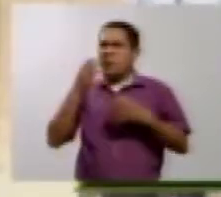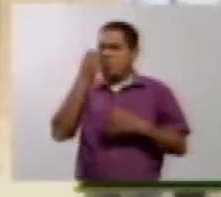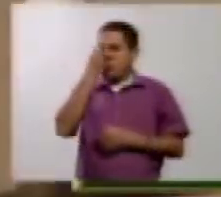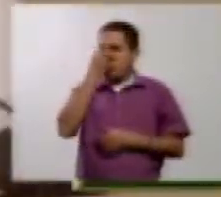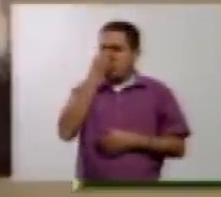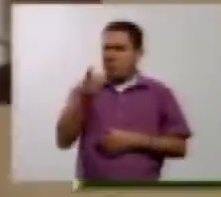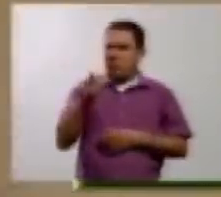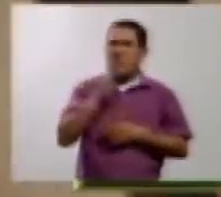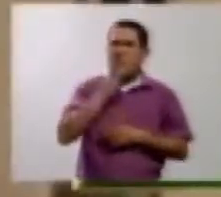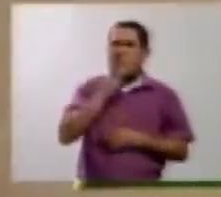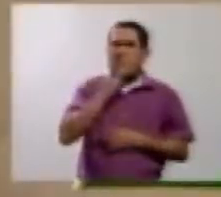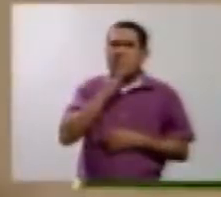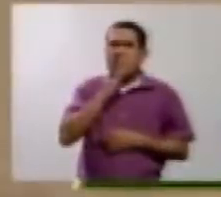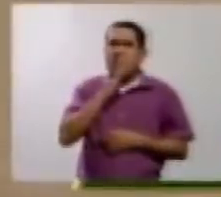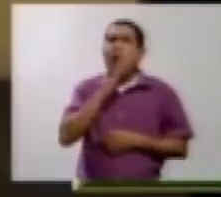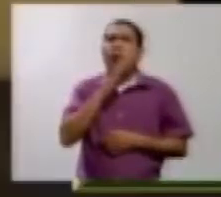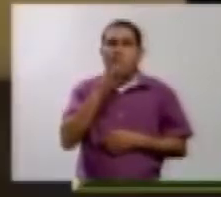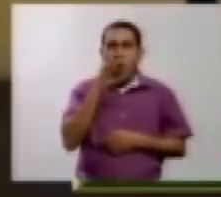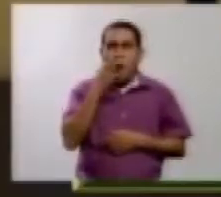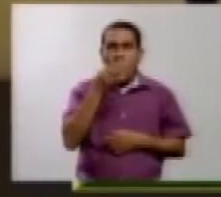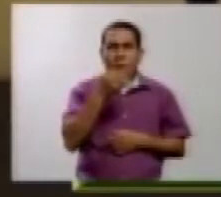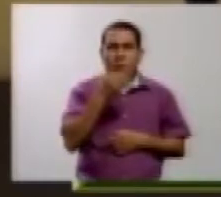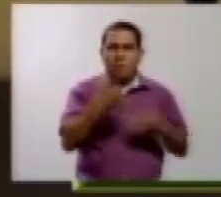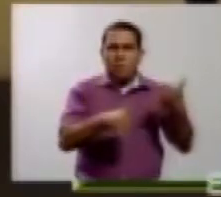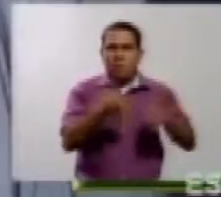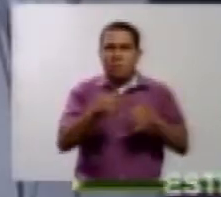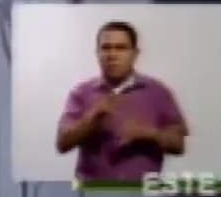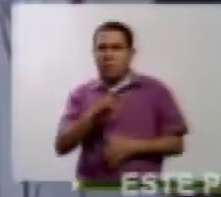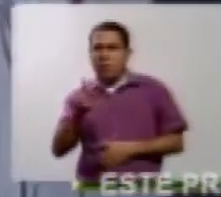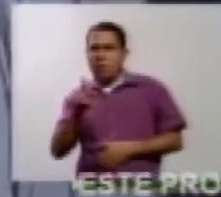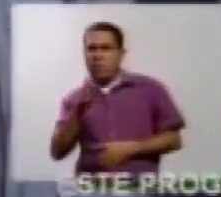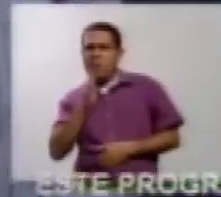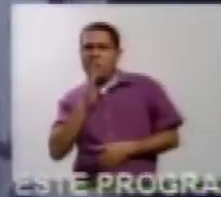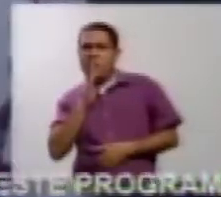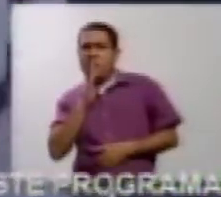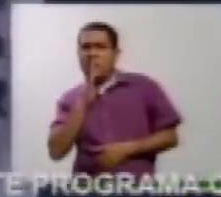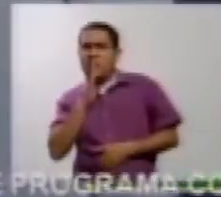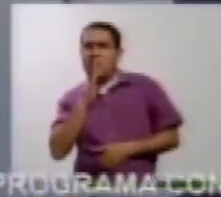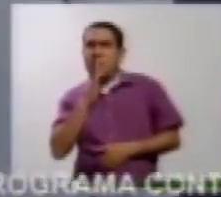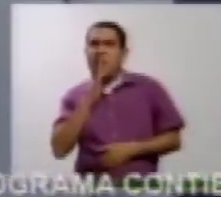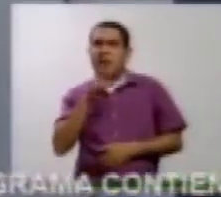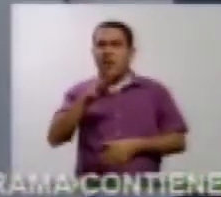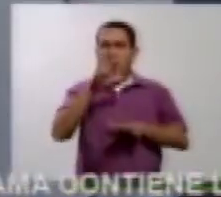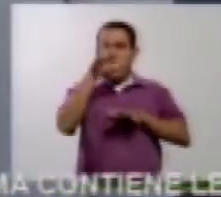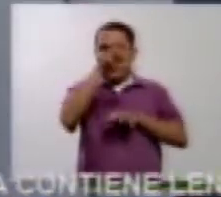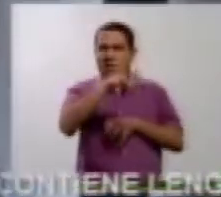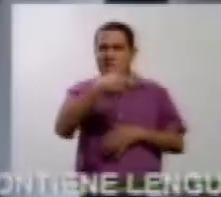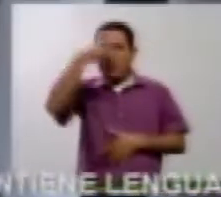Petardo, el man de Carrizal, el verdugajo y hasta...